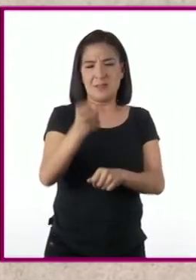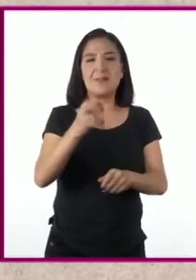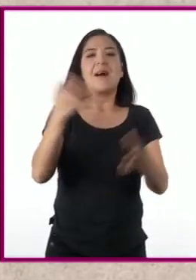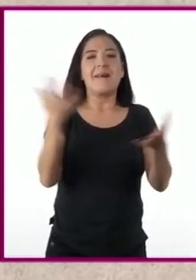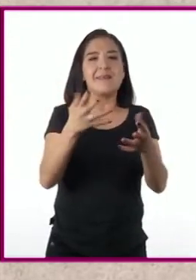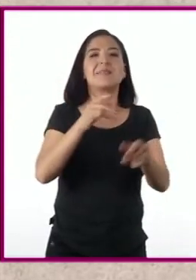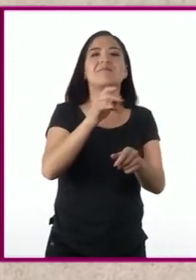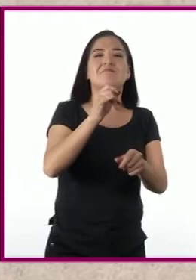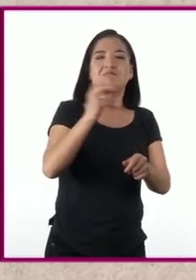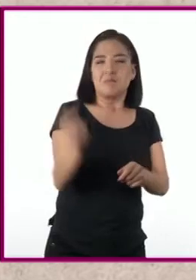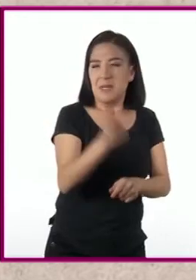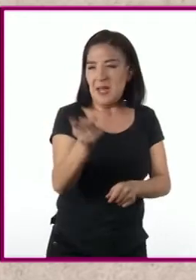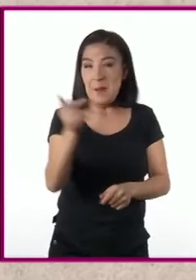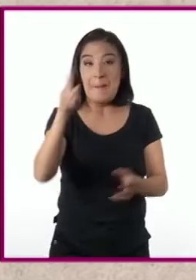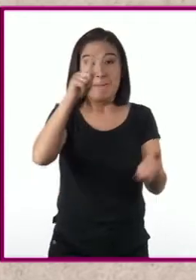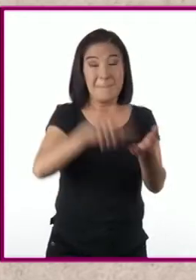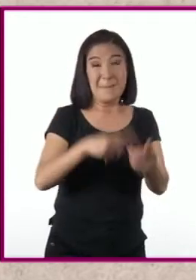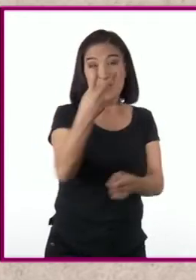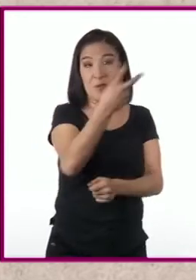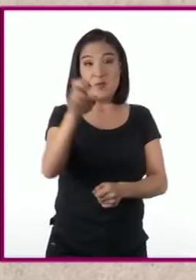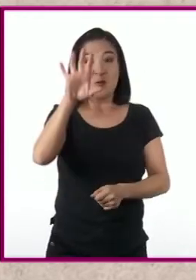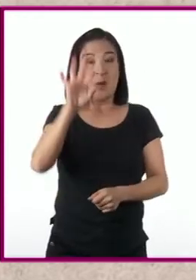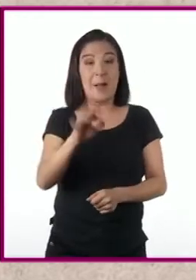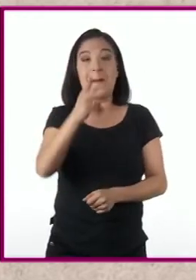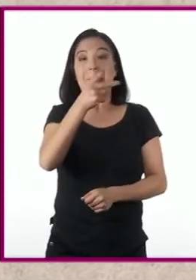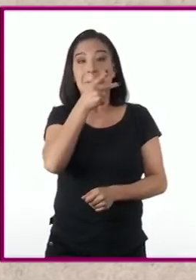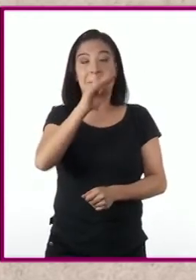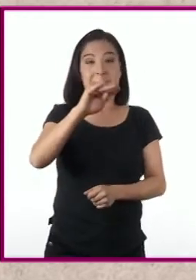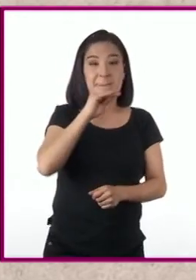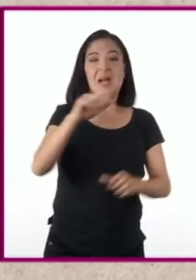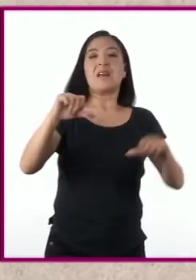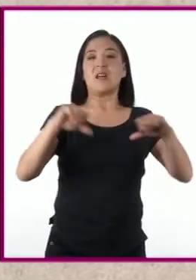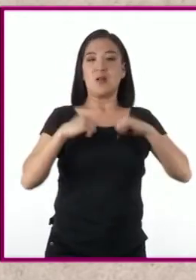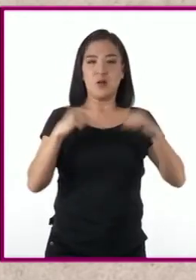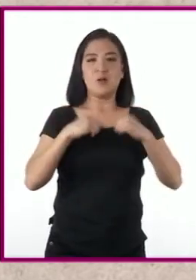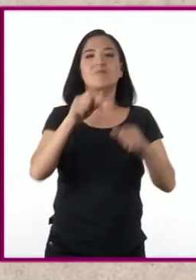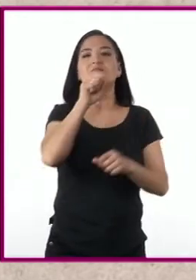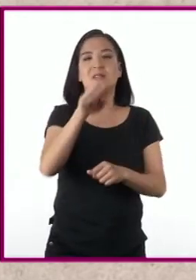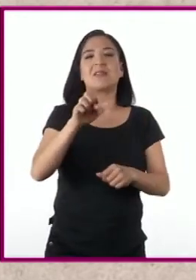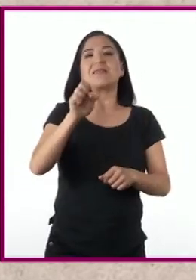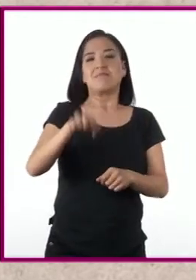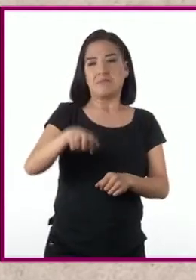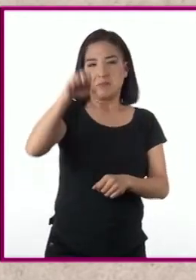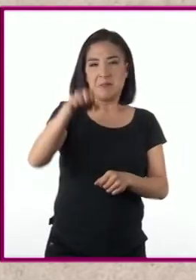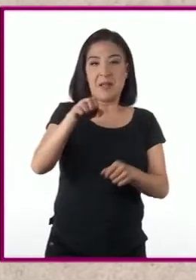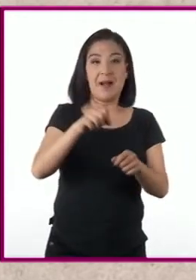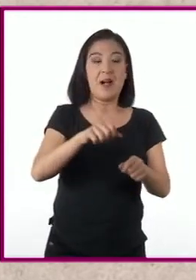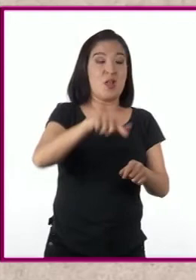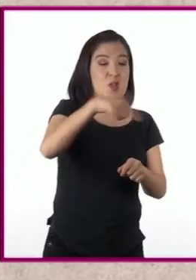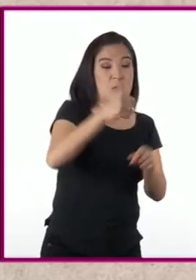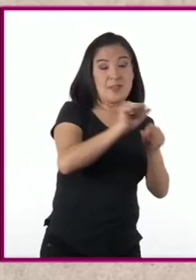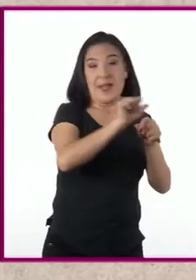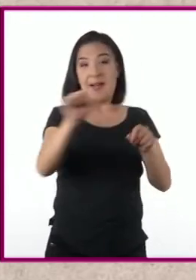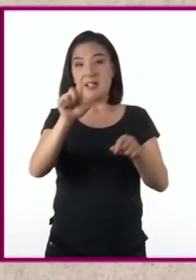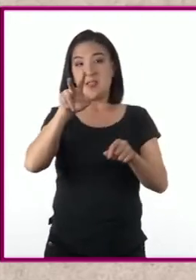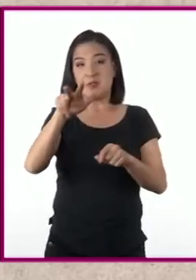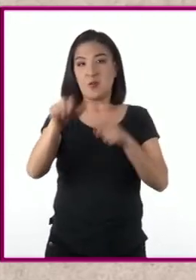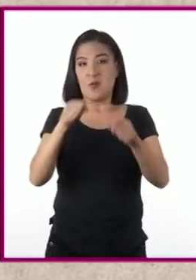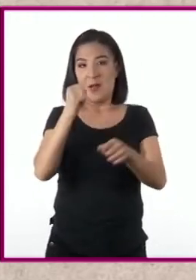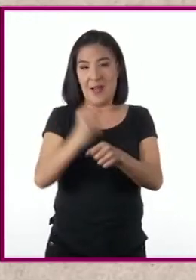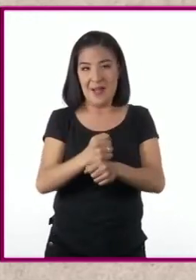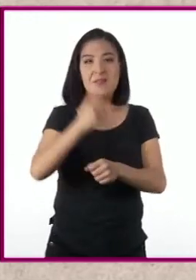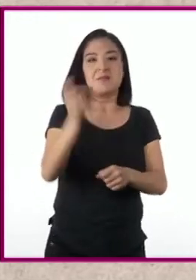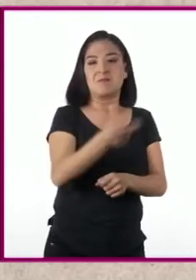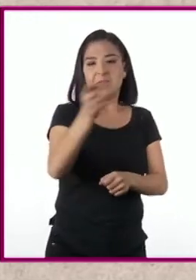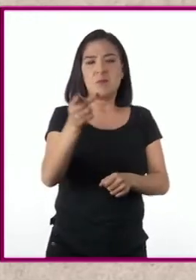a 1.240 padres y adolescentes con edades comprendidas entre los 12 y los 18 años para hacer un